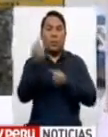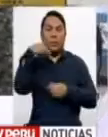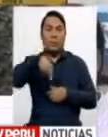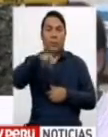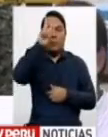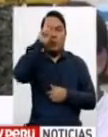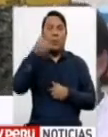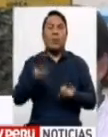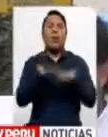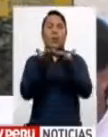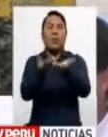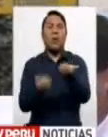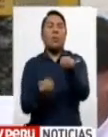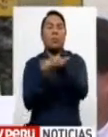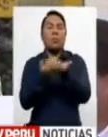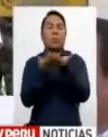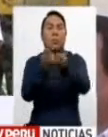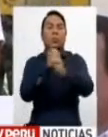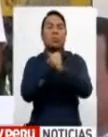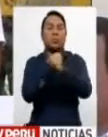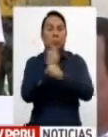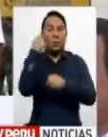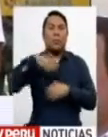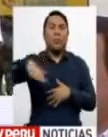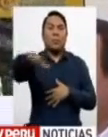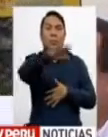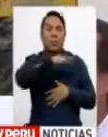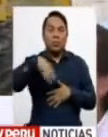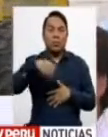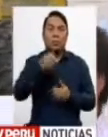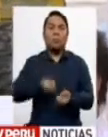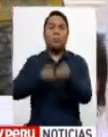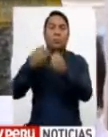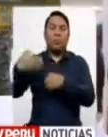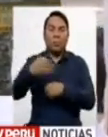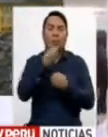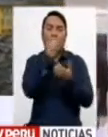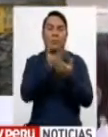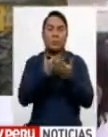seguridad para que regresen a estar con sus familias. Por eso hemos venido